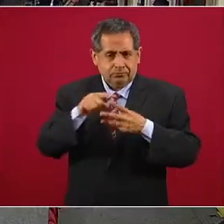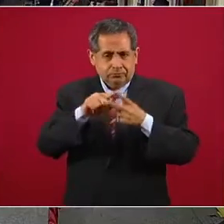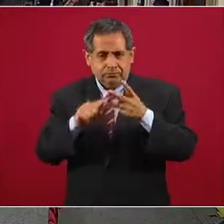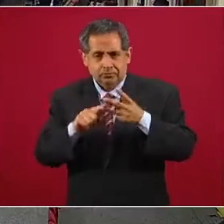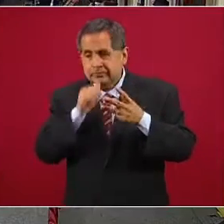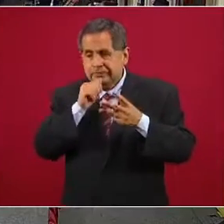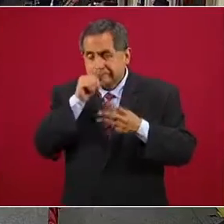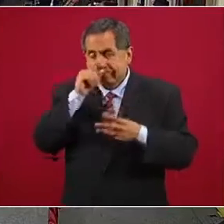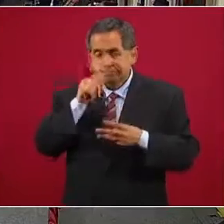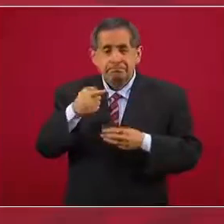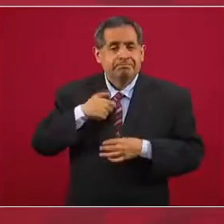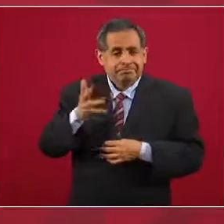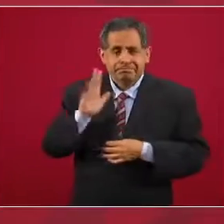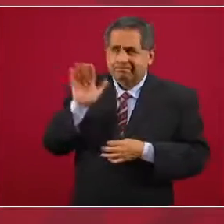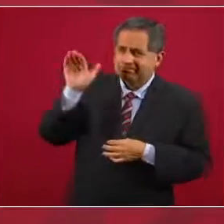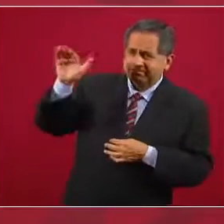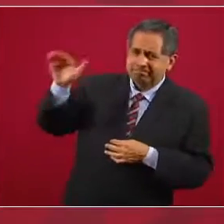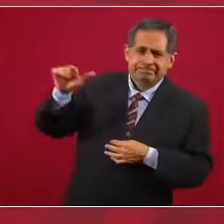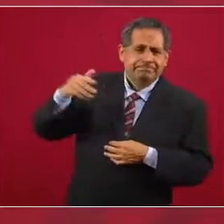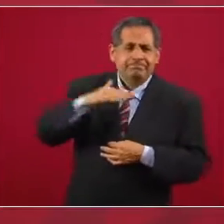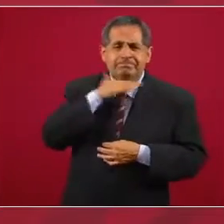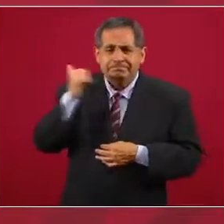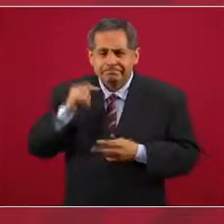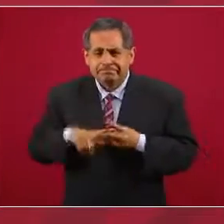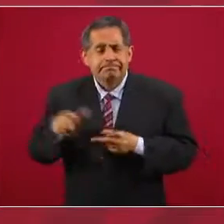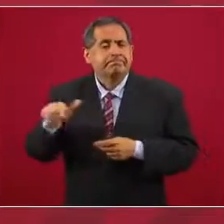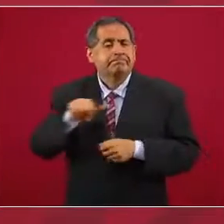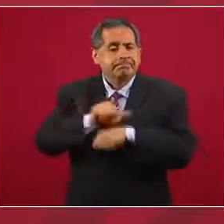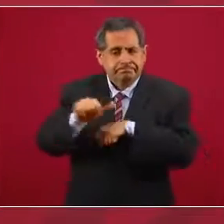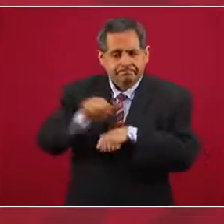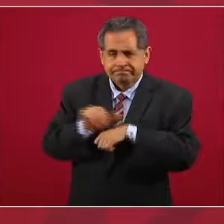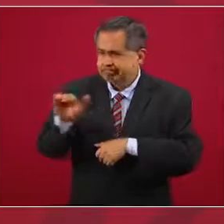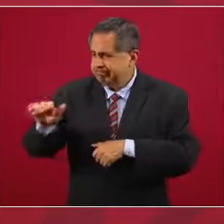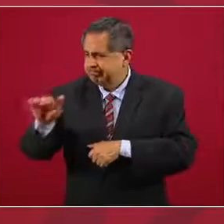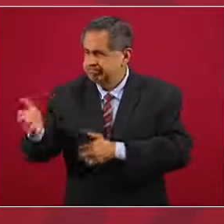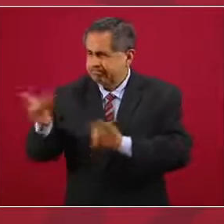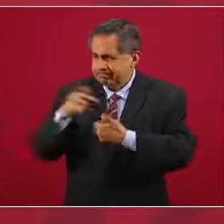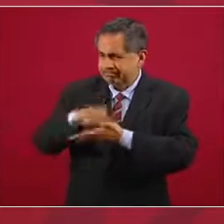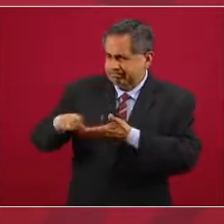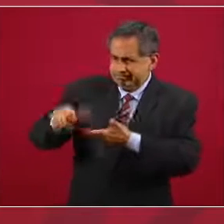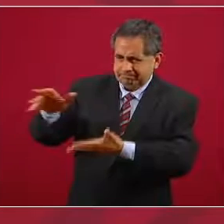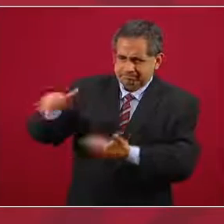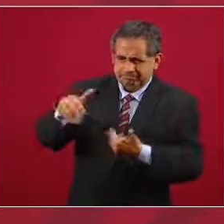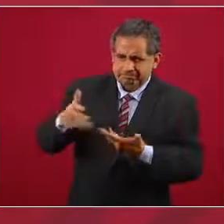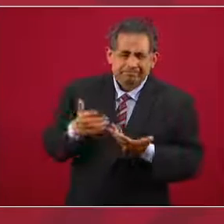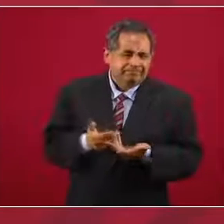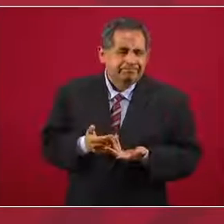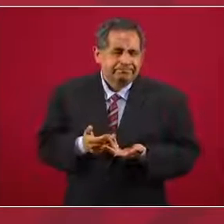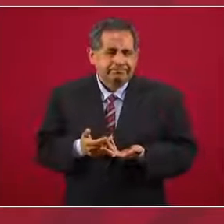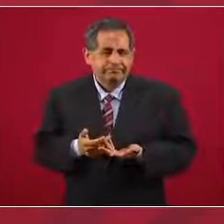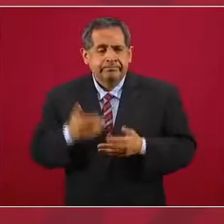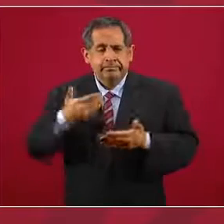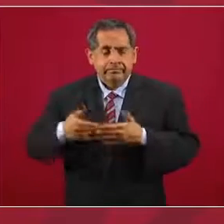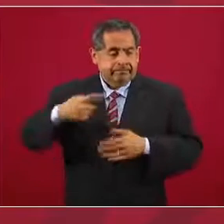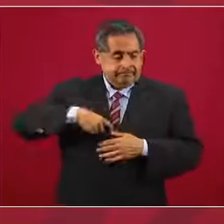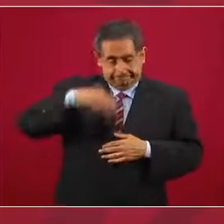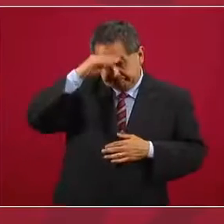a países como Alemania, en su momento Argentina, y desde luego se suma esto ahora a la